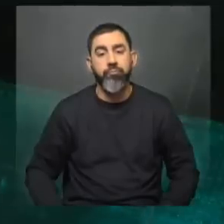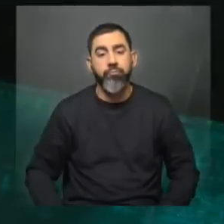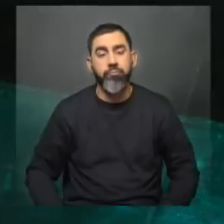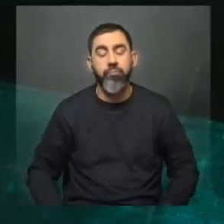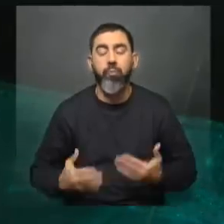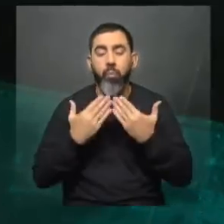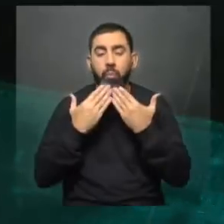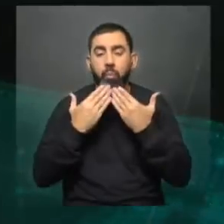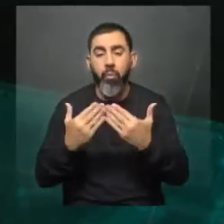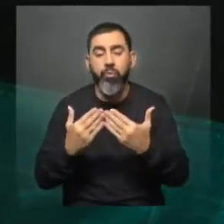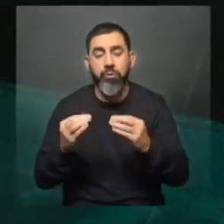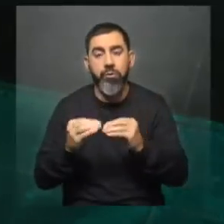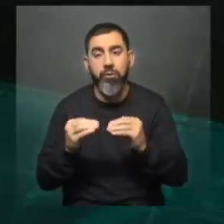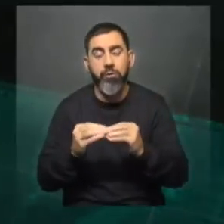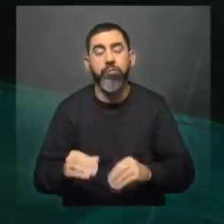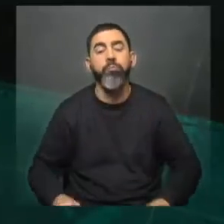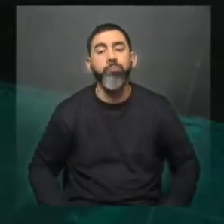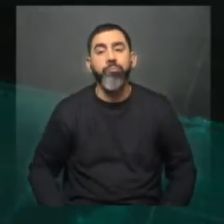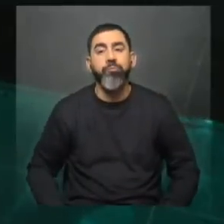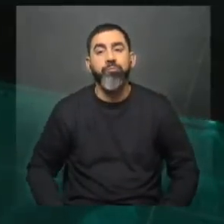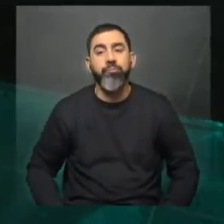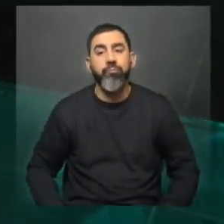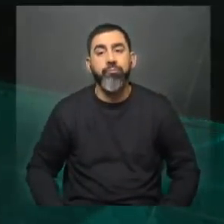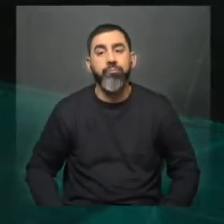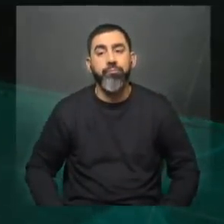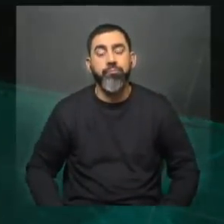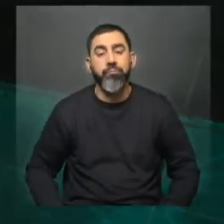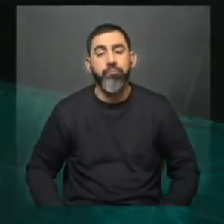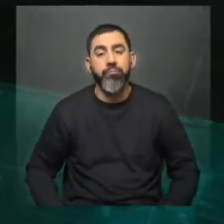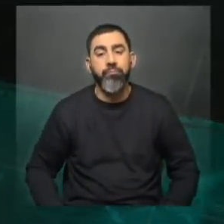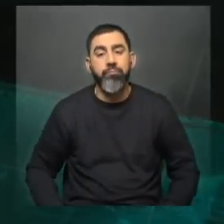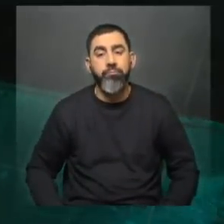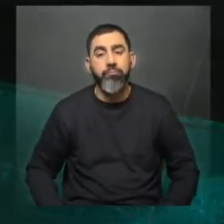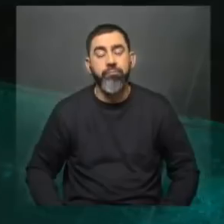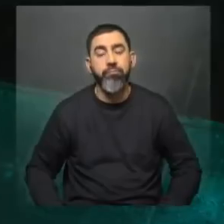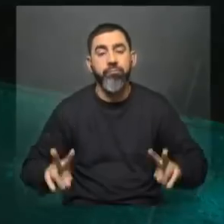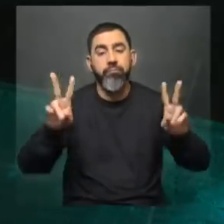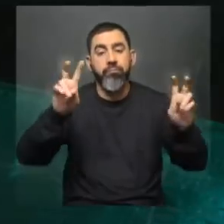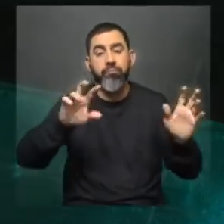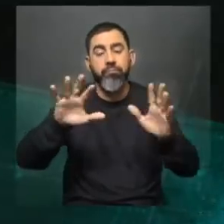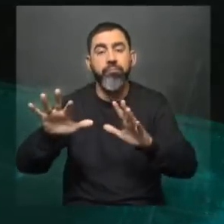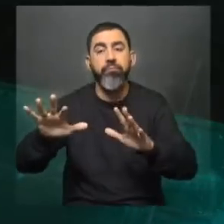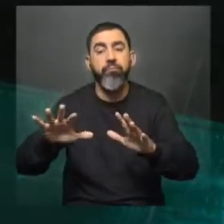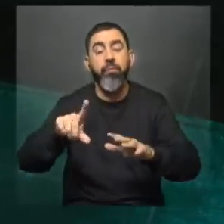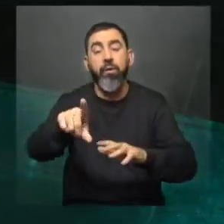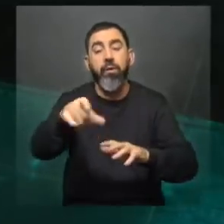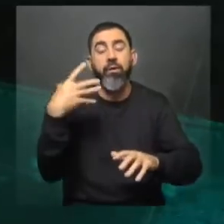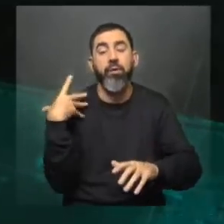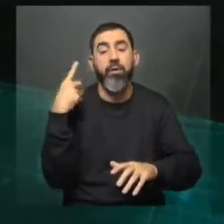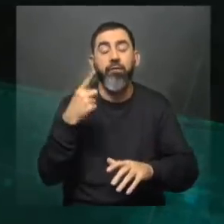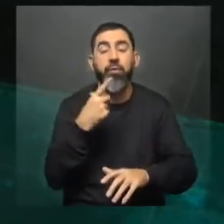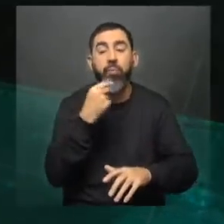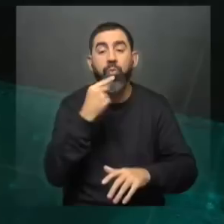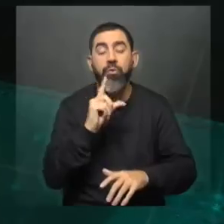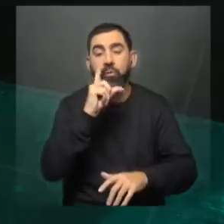muchísimas gracias y volvemos contigo cuando la información así lo amerite muy bien nosotros seguimos con otros asuntos porque el ex jefe de